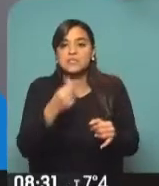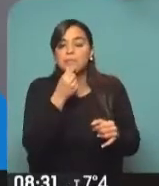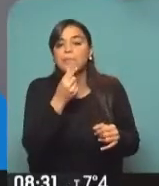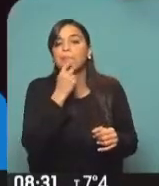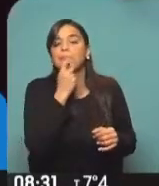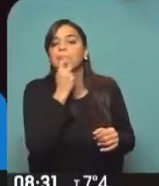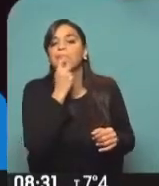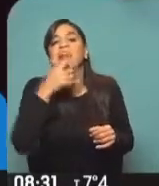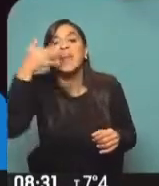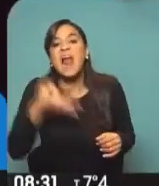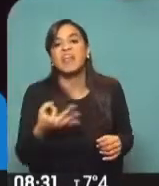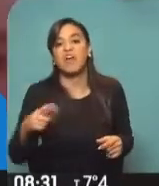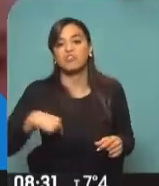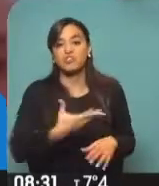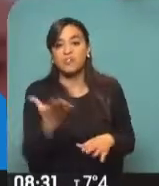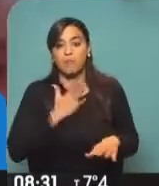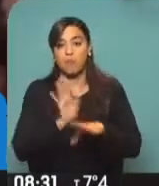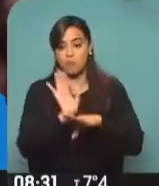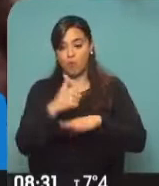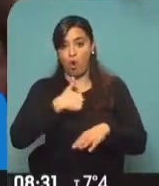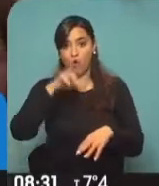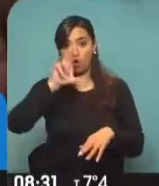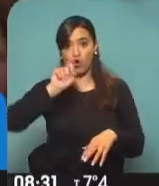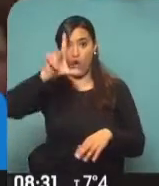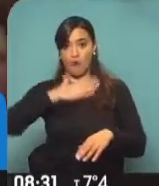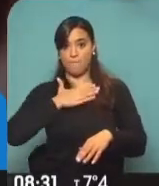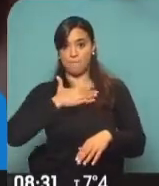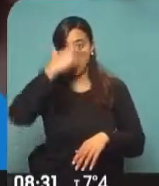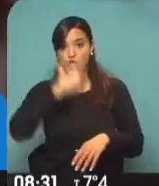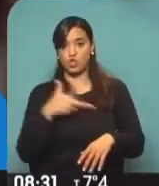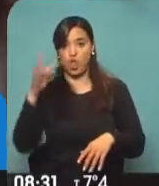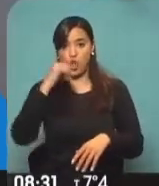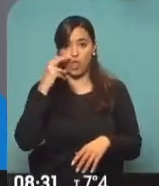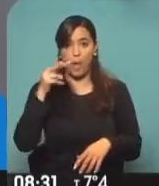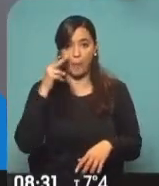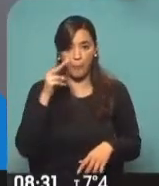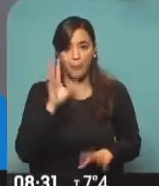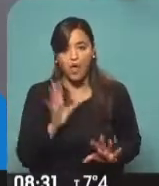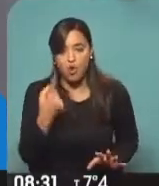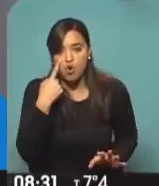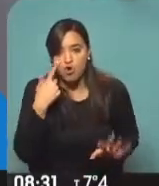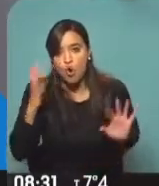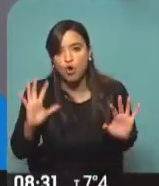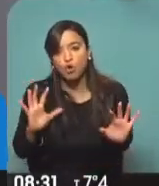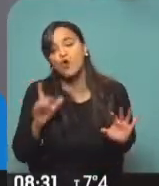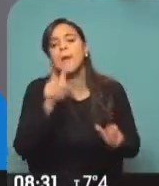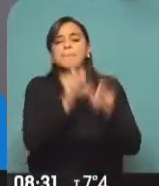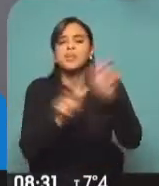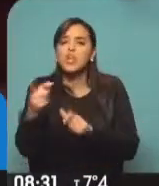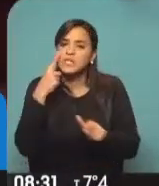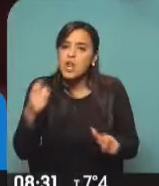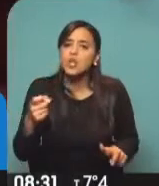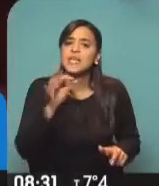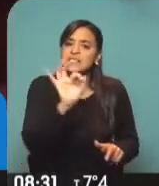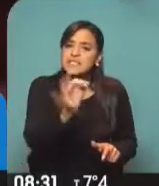en la realidad social por mi rol y lo veo todos los días si lo conozco y la gente es se nota y sabemos